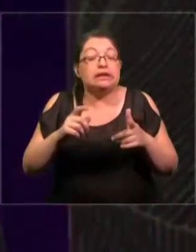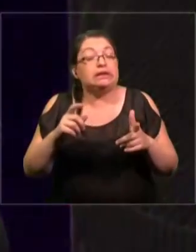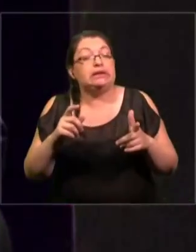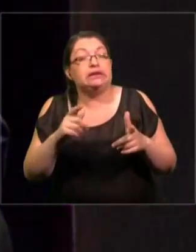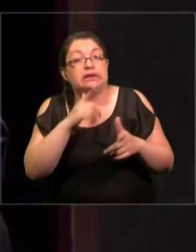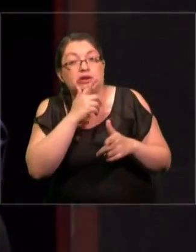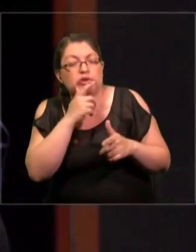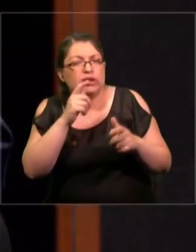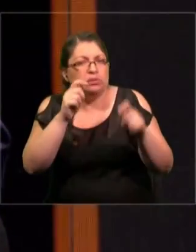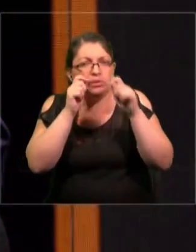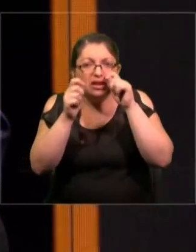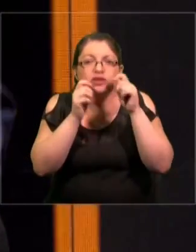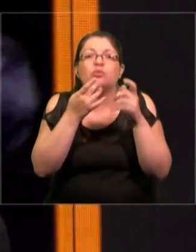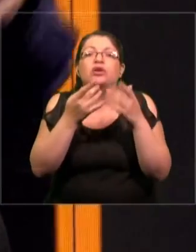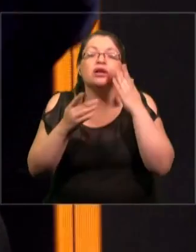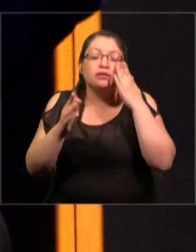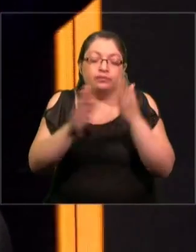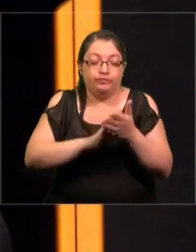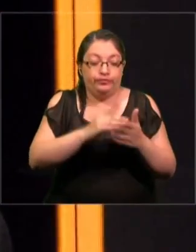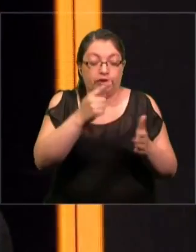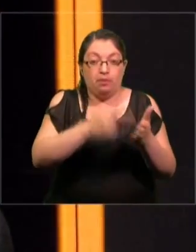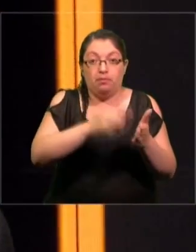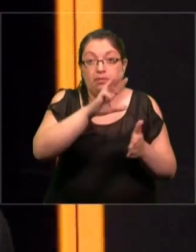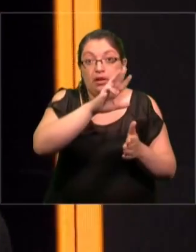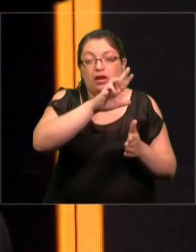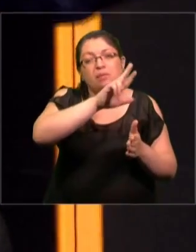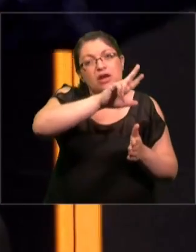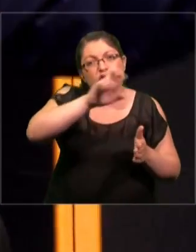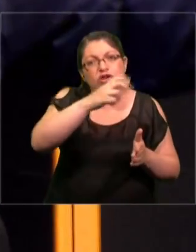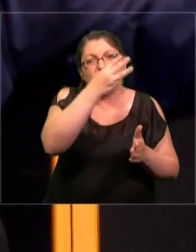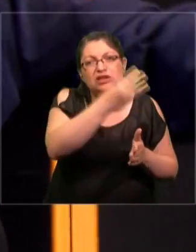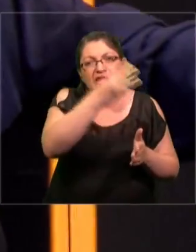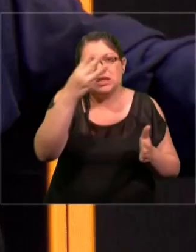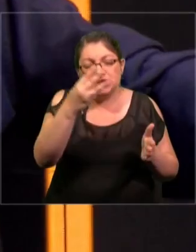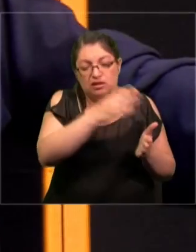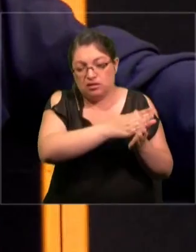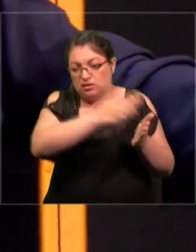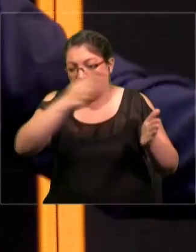peligrosa, porque entre 1833 y